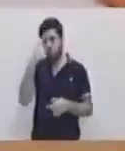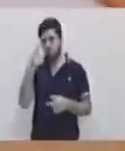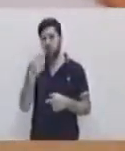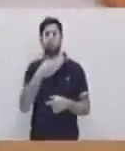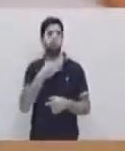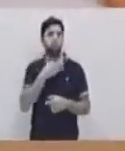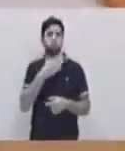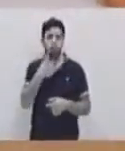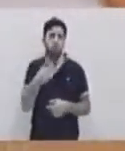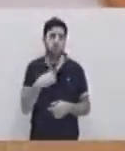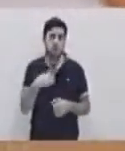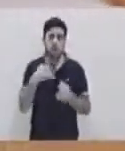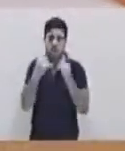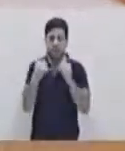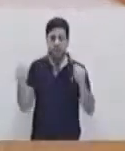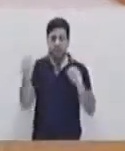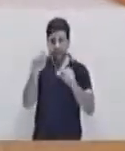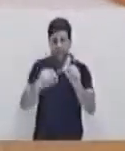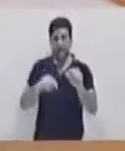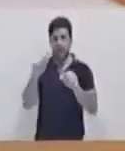gusto,